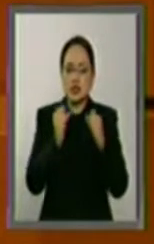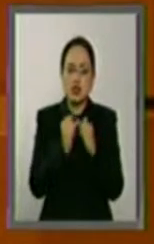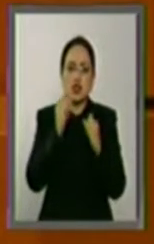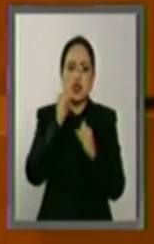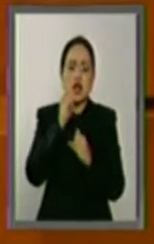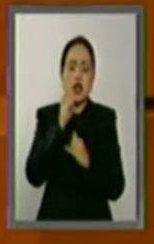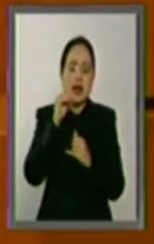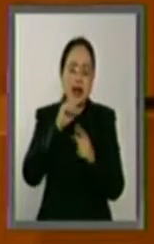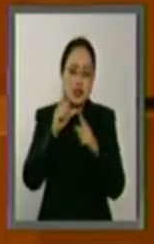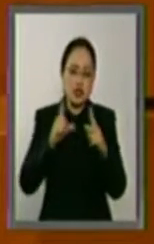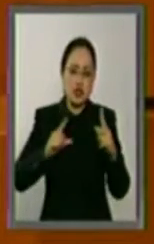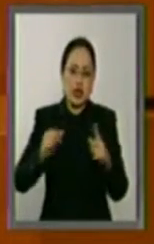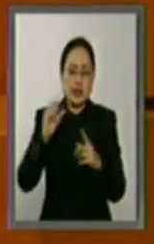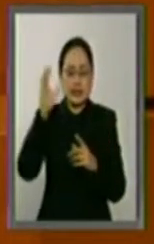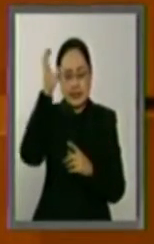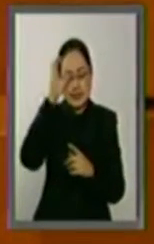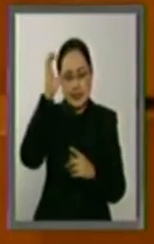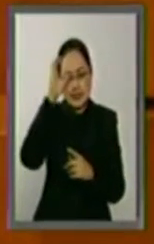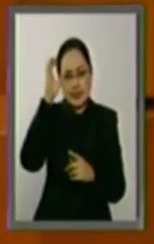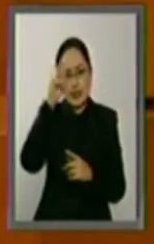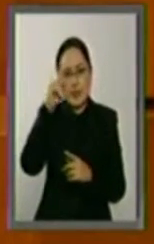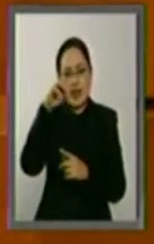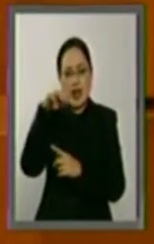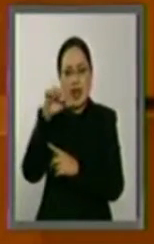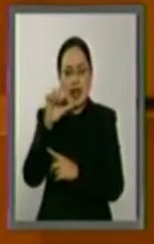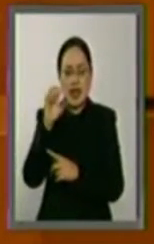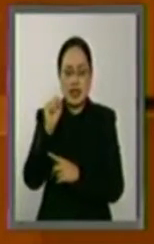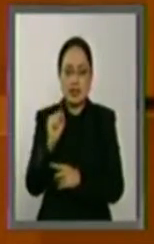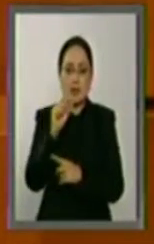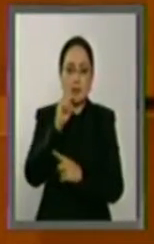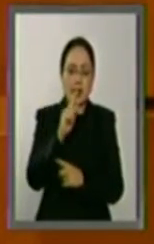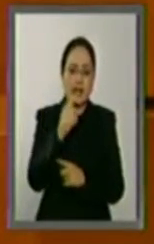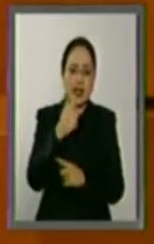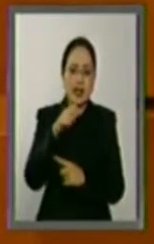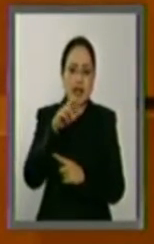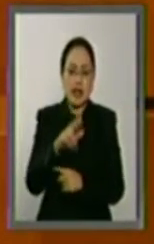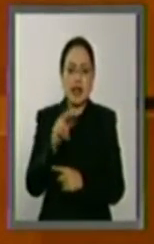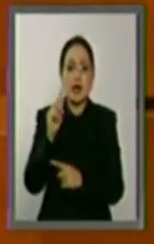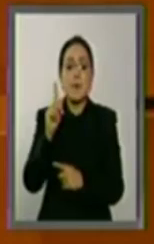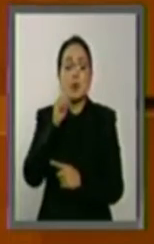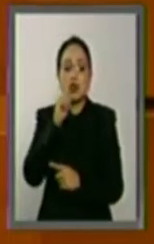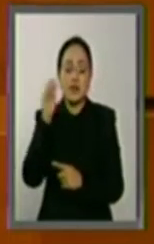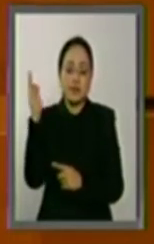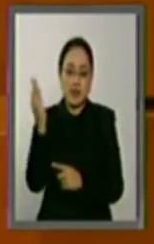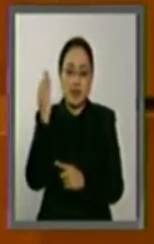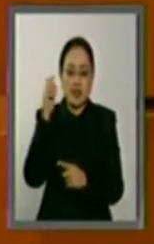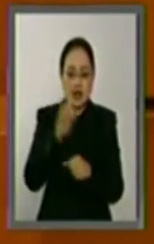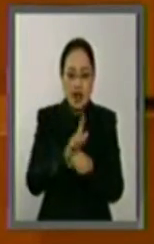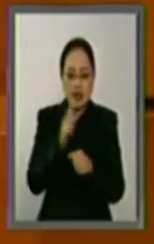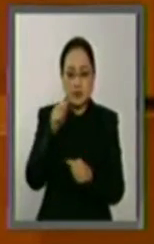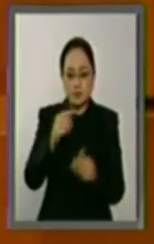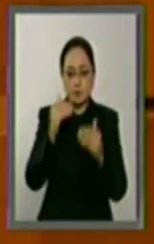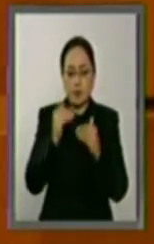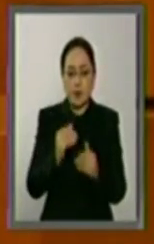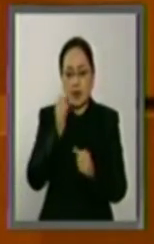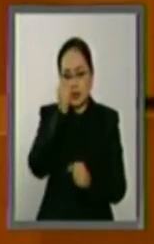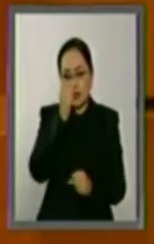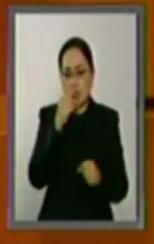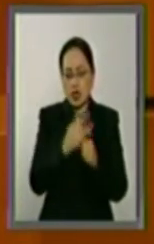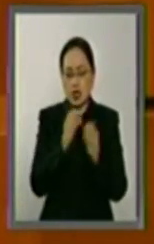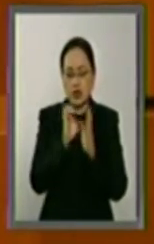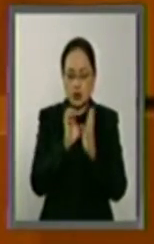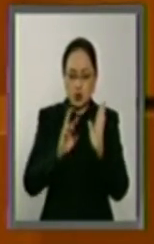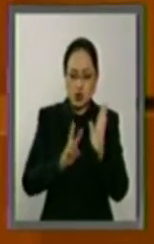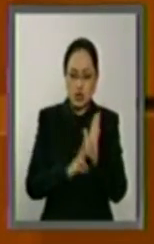Ciencias Penales, de la Procuraduría de la República, en la Policía Federal y en el propio ya Secretariado Ejecutivo